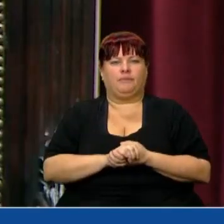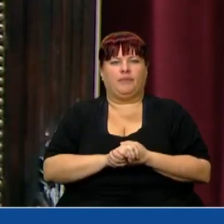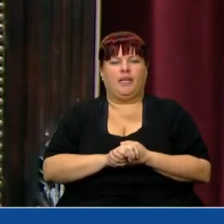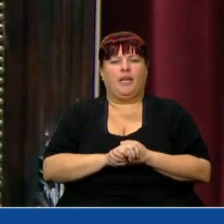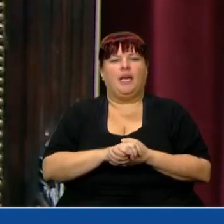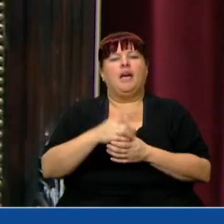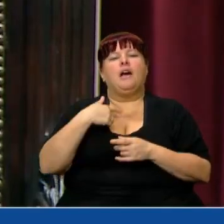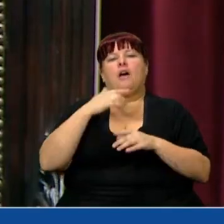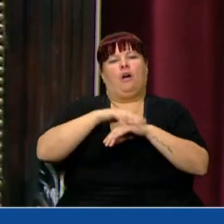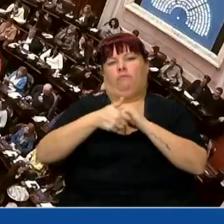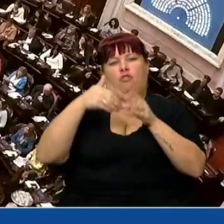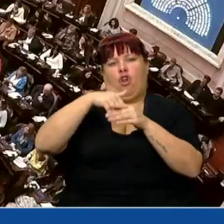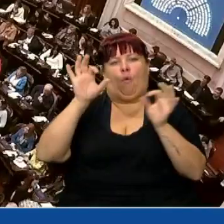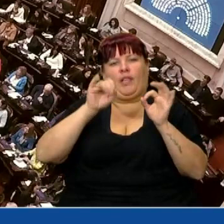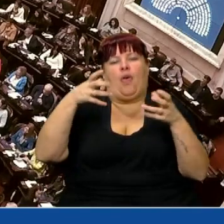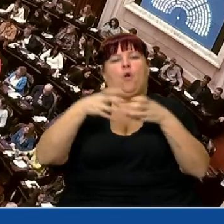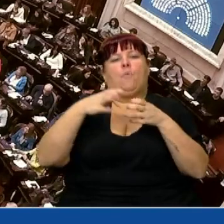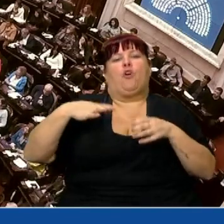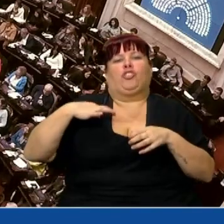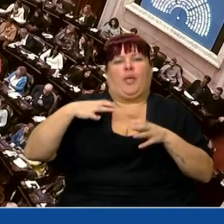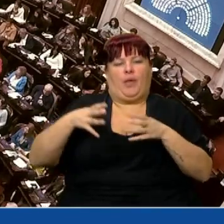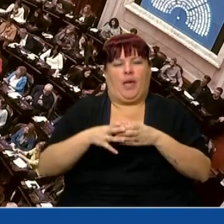Para consignar la abstención del bloque de la coalición cívica.